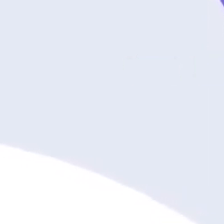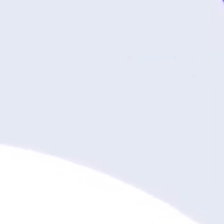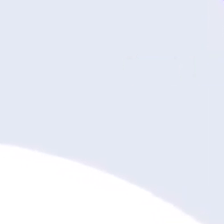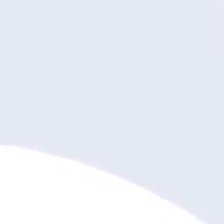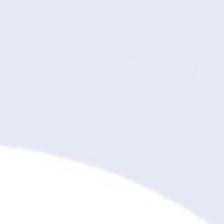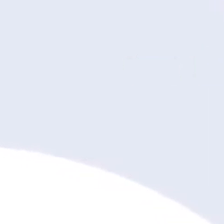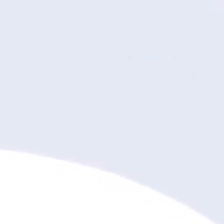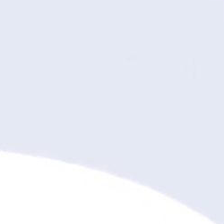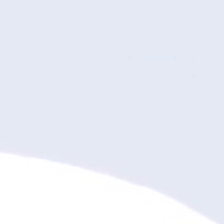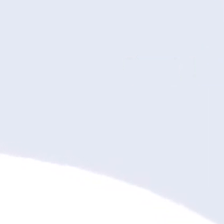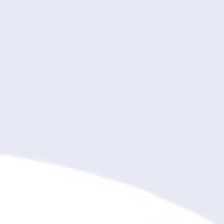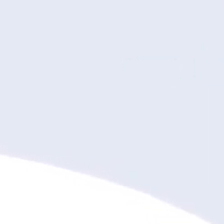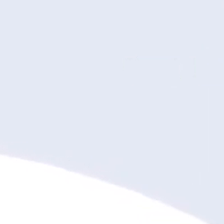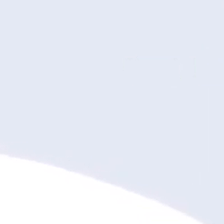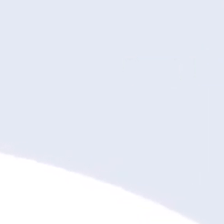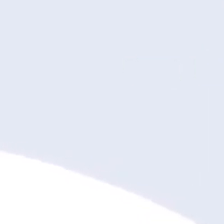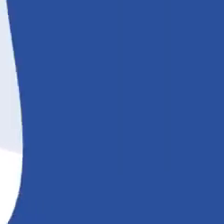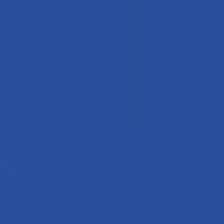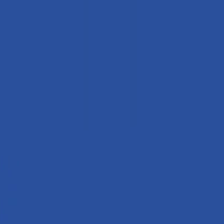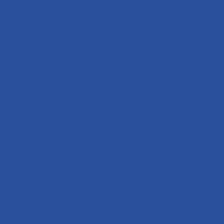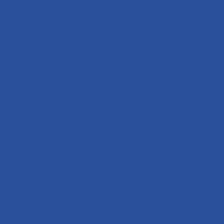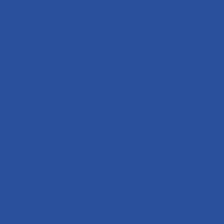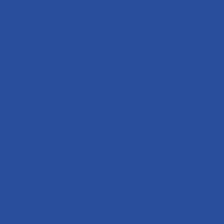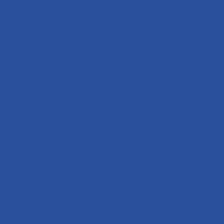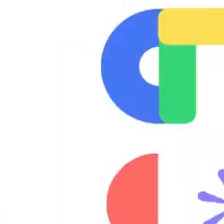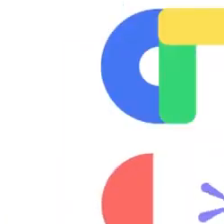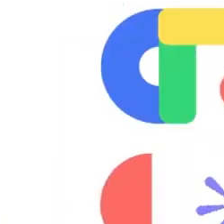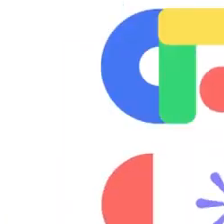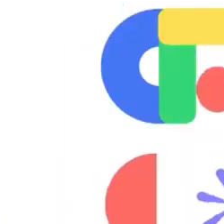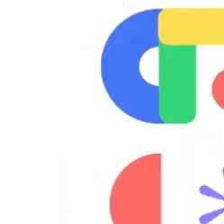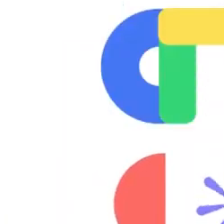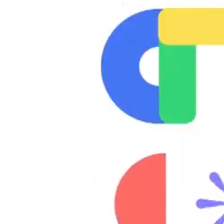casa. ¡Modo vacaciones!